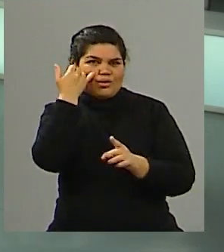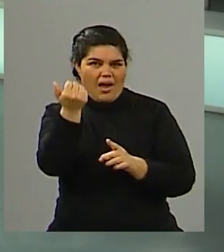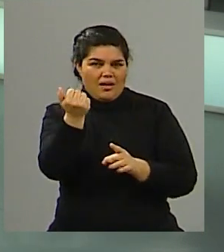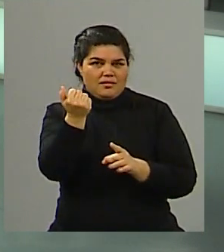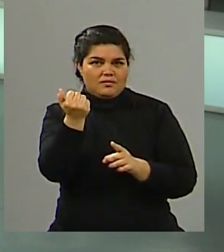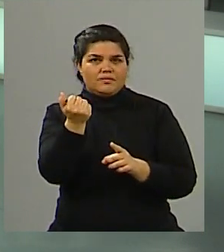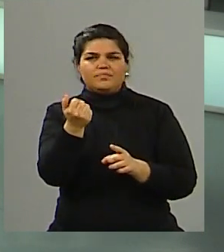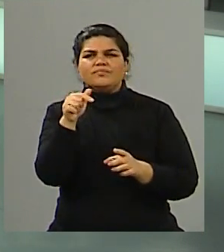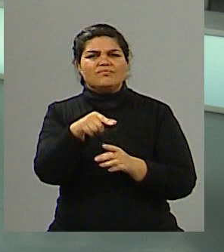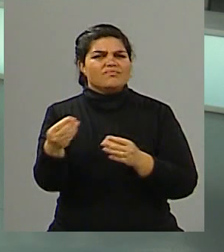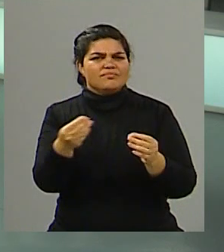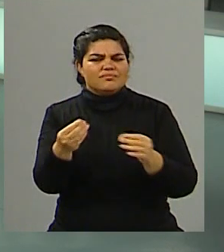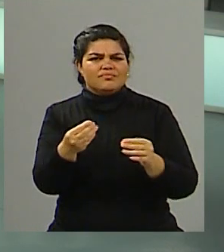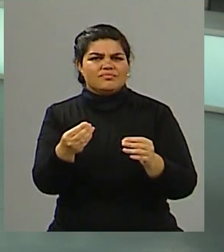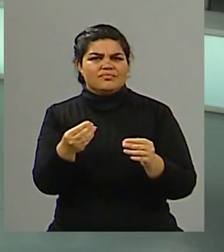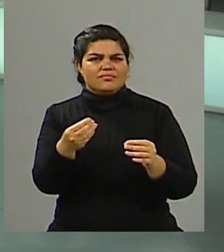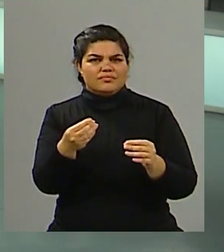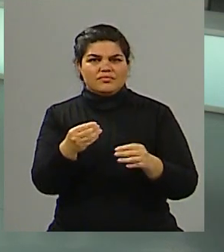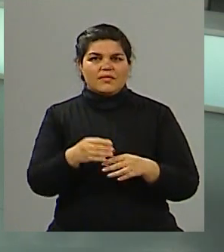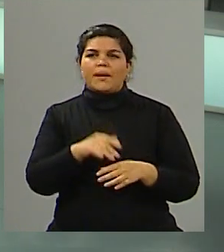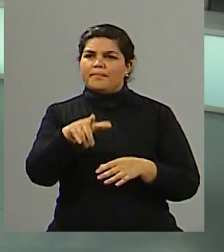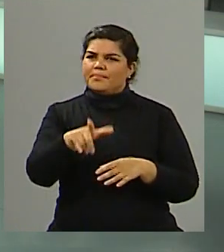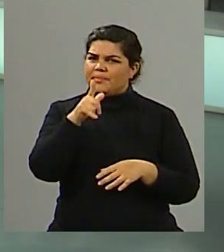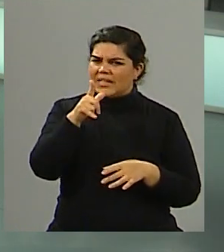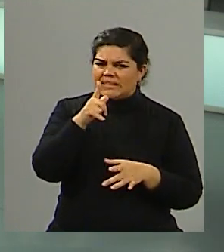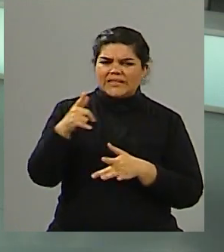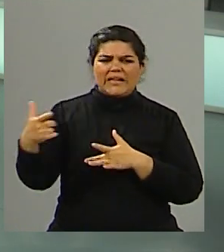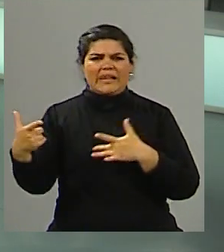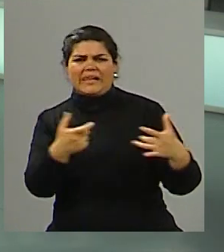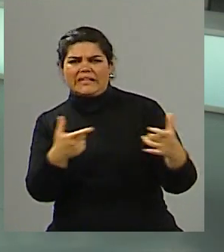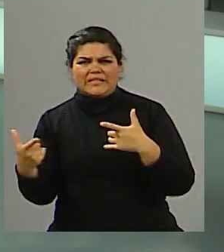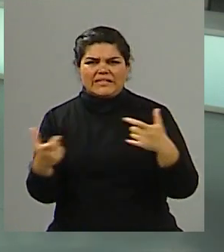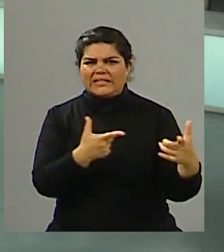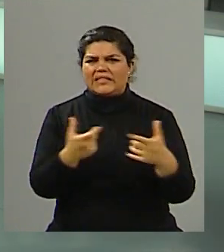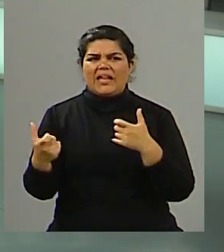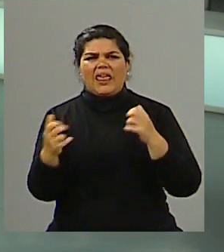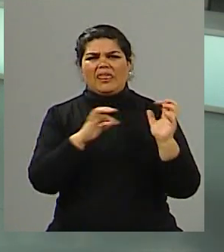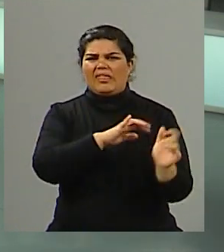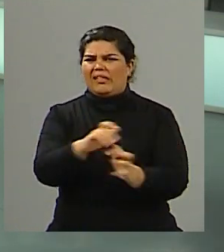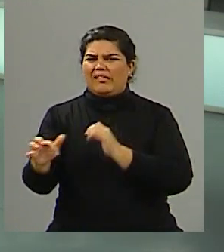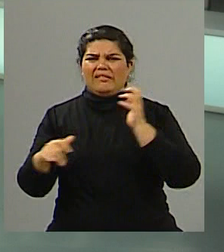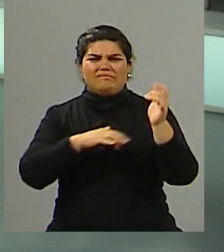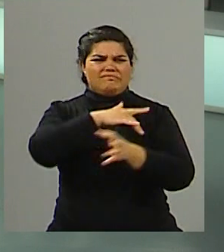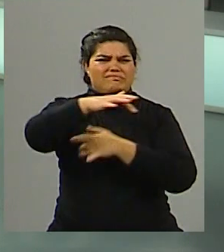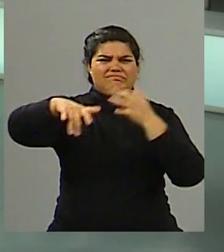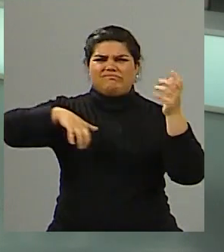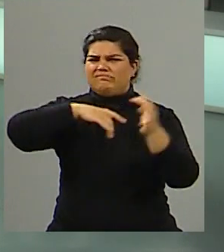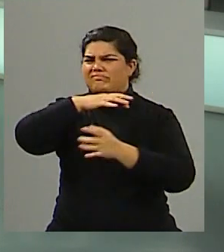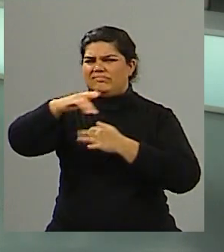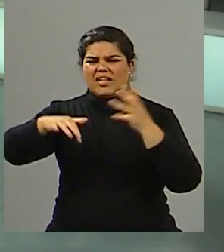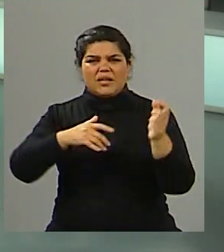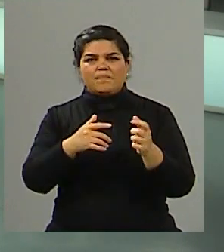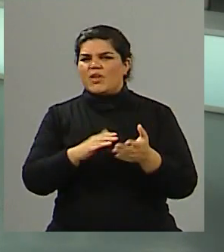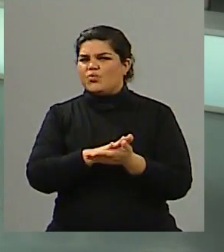que va a generar un poco más de rispideces o discusiones más que soluciones. Sin